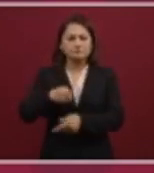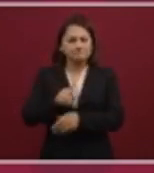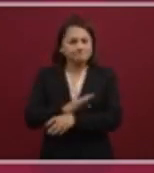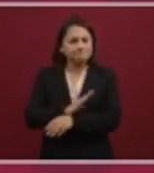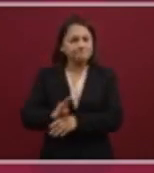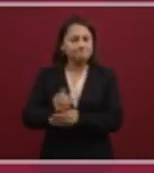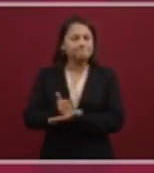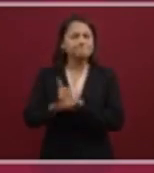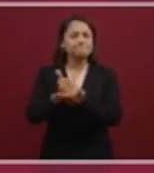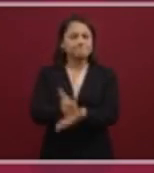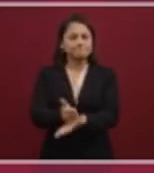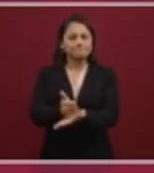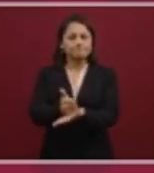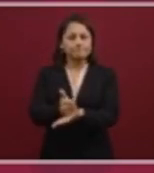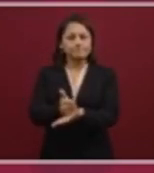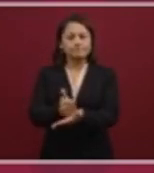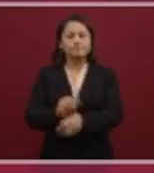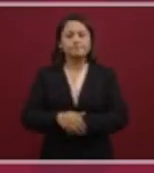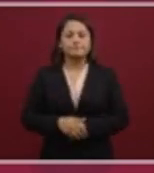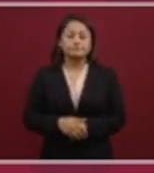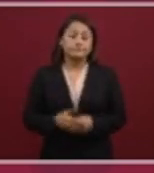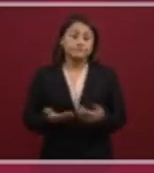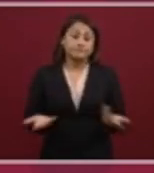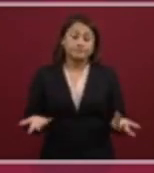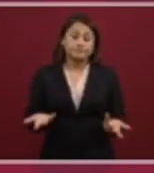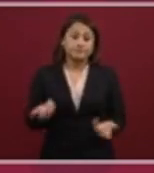Entonces, vamos a